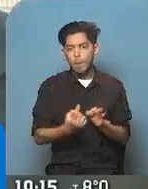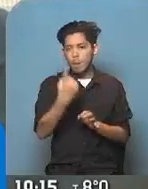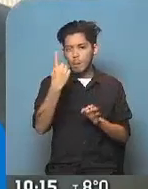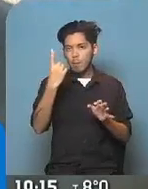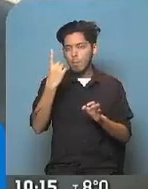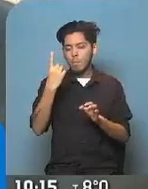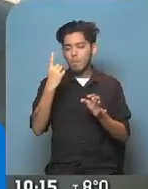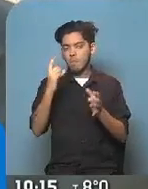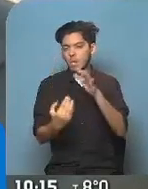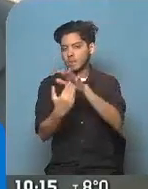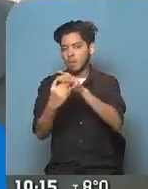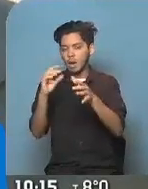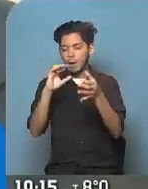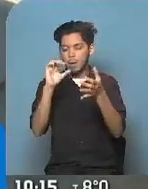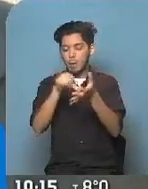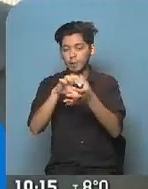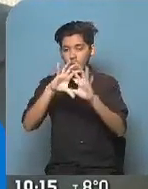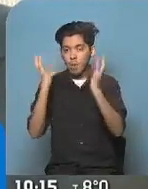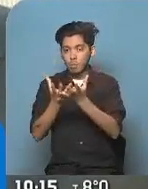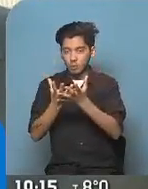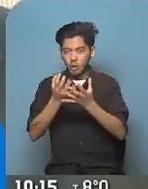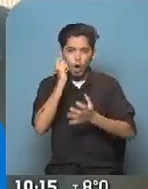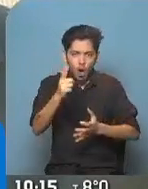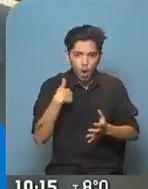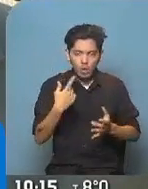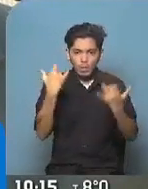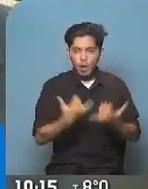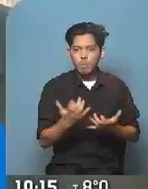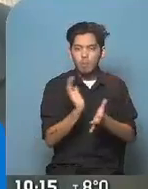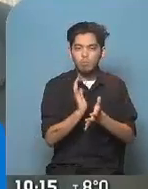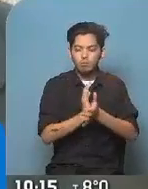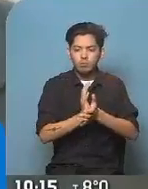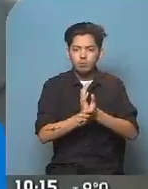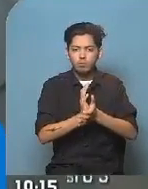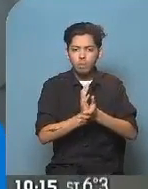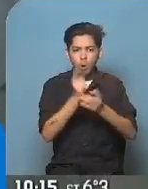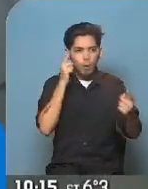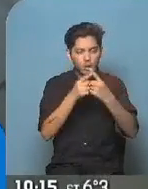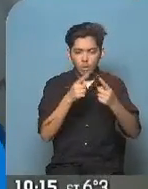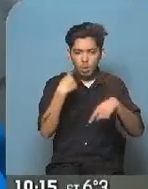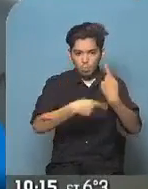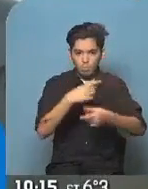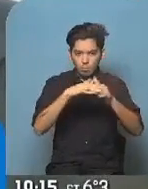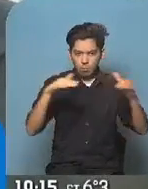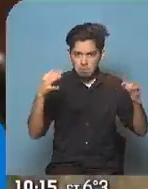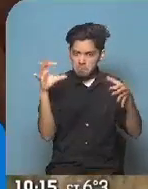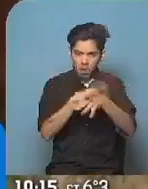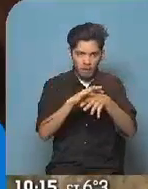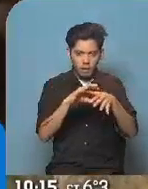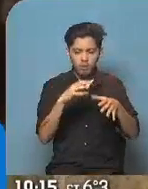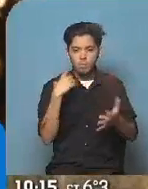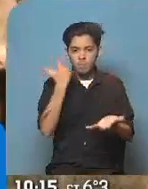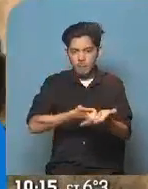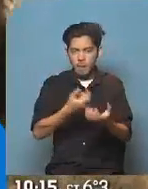del mundo. Lo hemos logrado, tenemos una barrera que entre todos logramos mantener a flote. Nuestros productores han invertido mucho